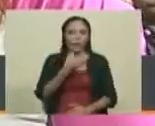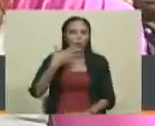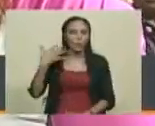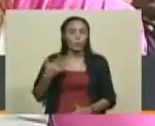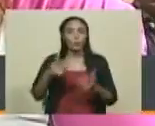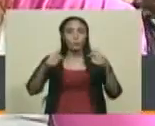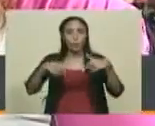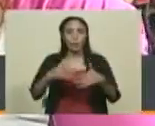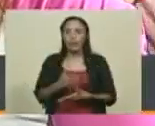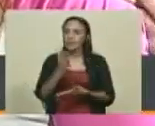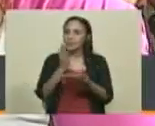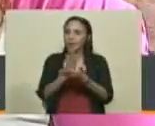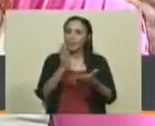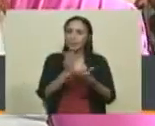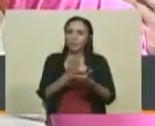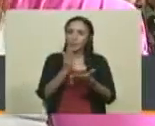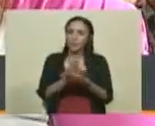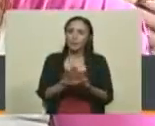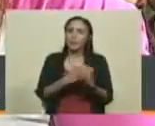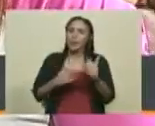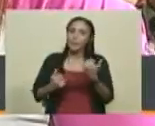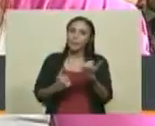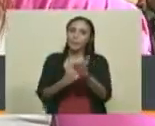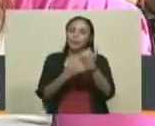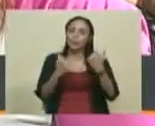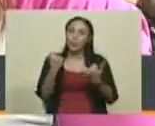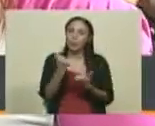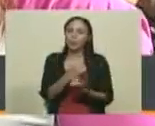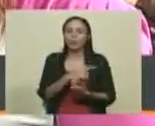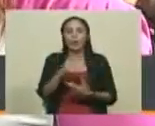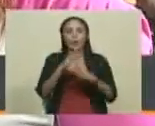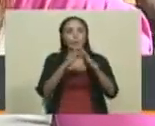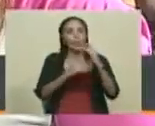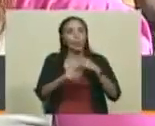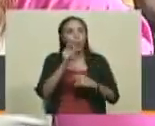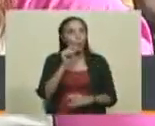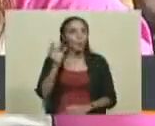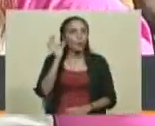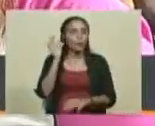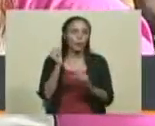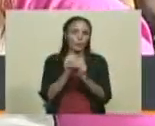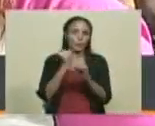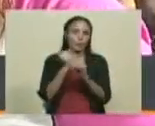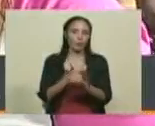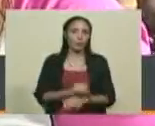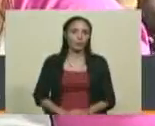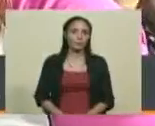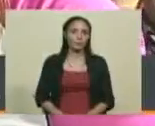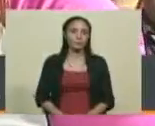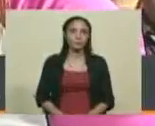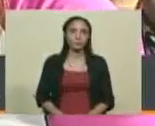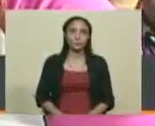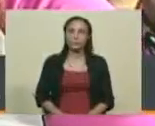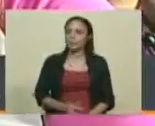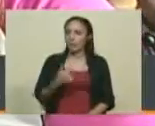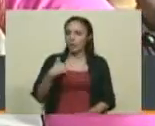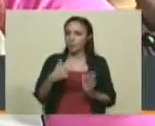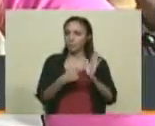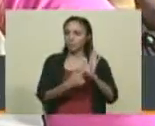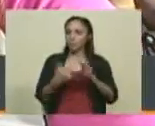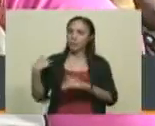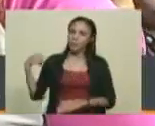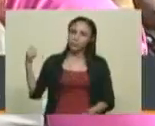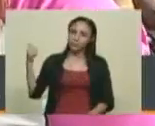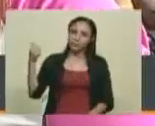cual siempre ha estado reivindicando a la clase obrera petrolera. Pero aquí, señor presidente, hemos venido realizando